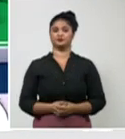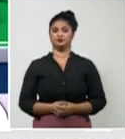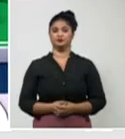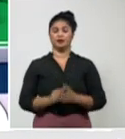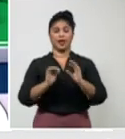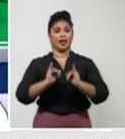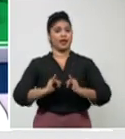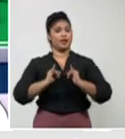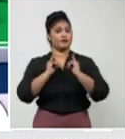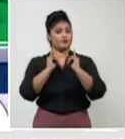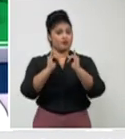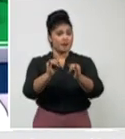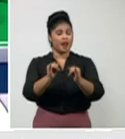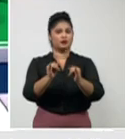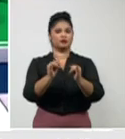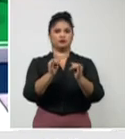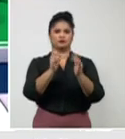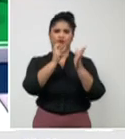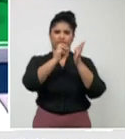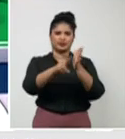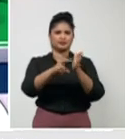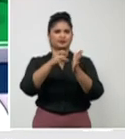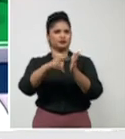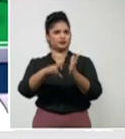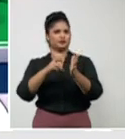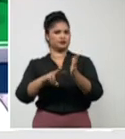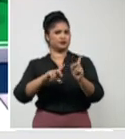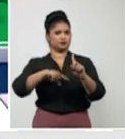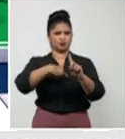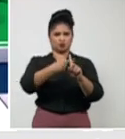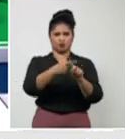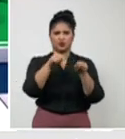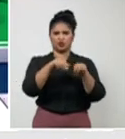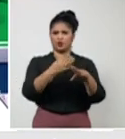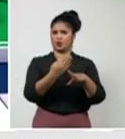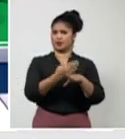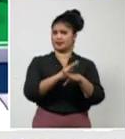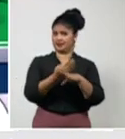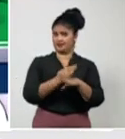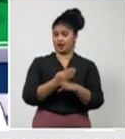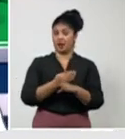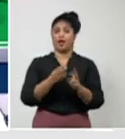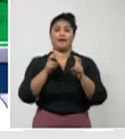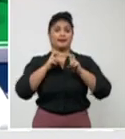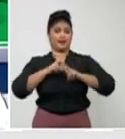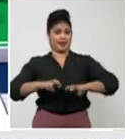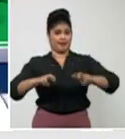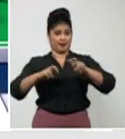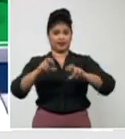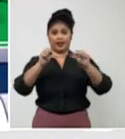prácticamente todas las provincias, traduce que se han procesado muestras de cada uno de ellos.